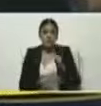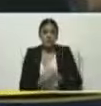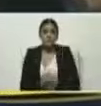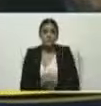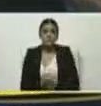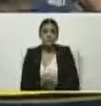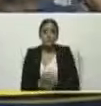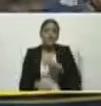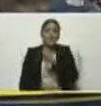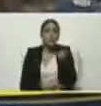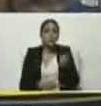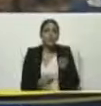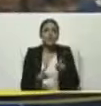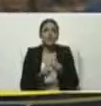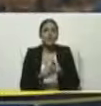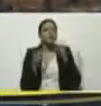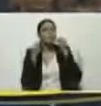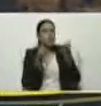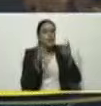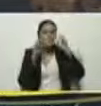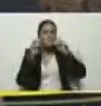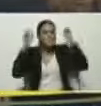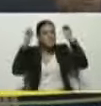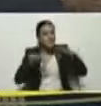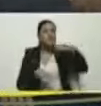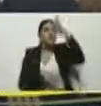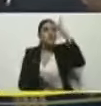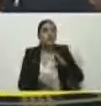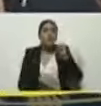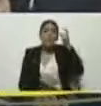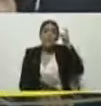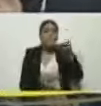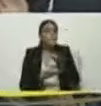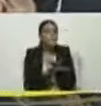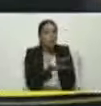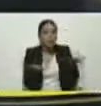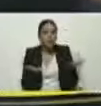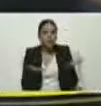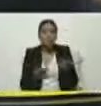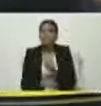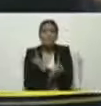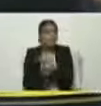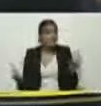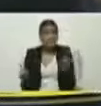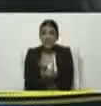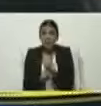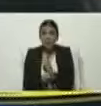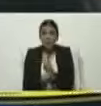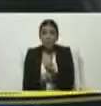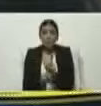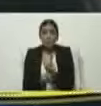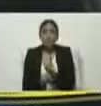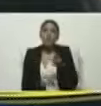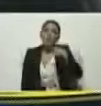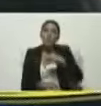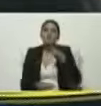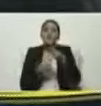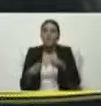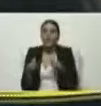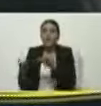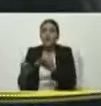Que merezcan las bendiciones de Dios y del pueblo. Si no, serán